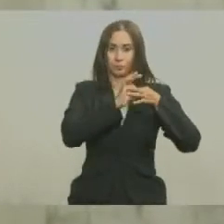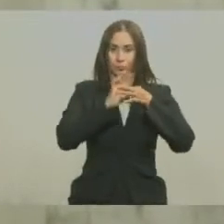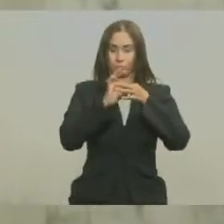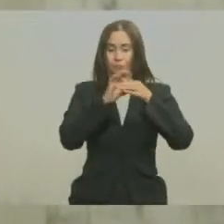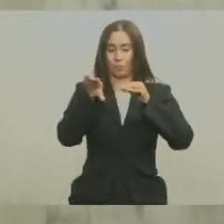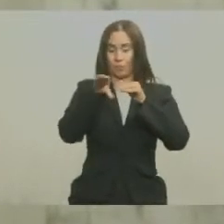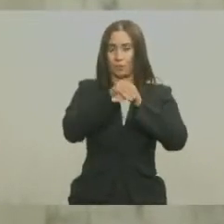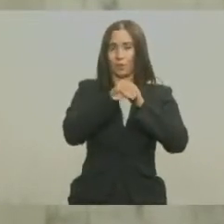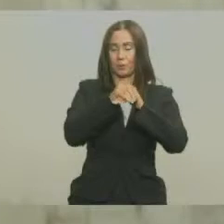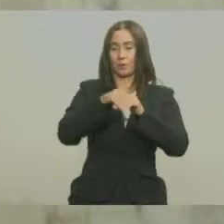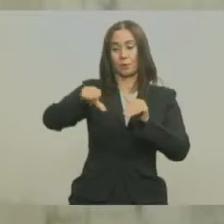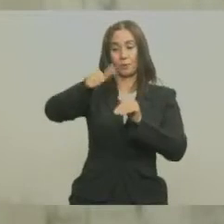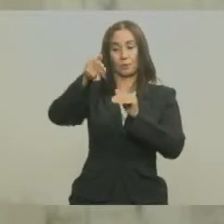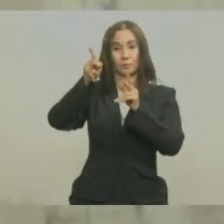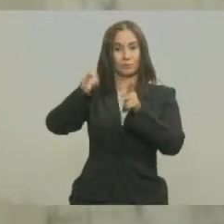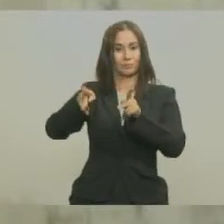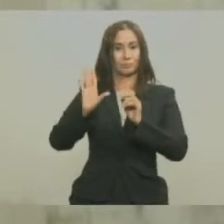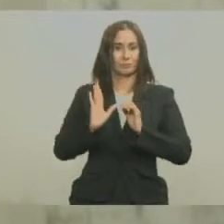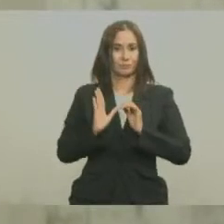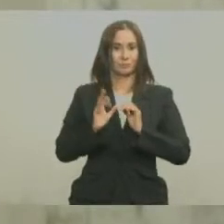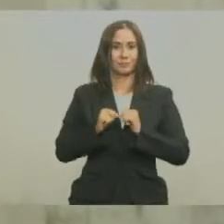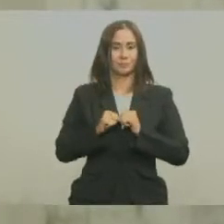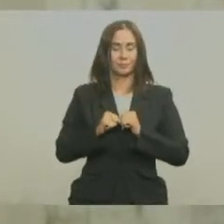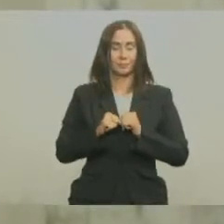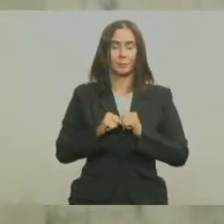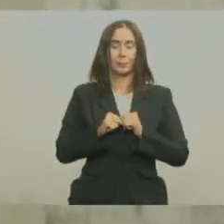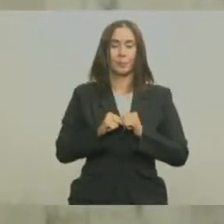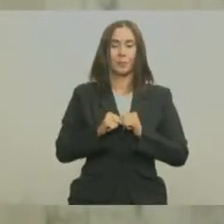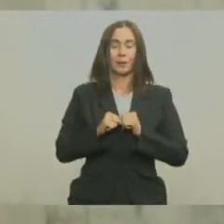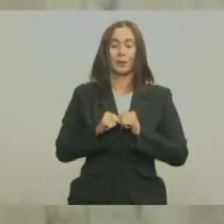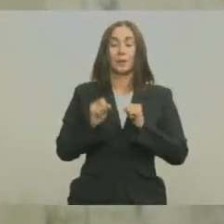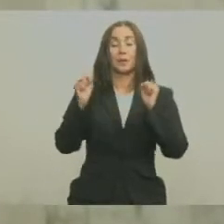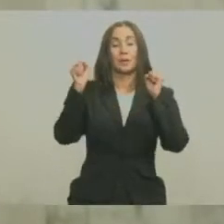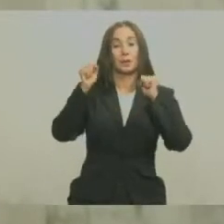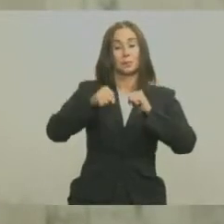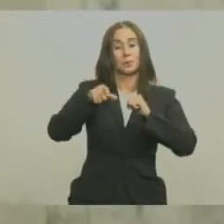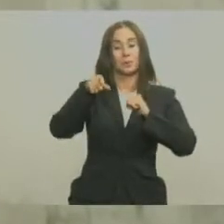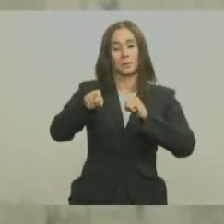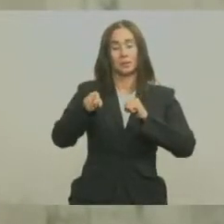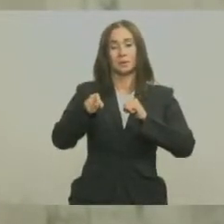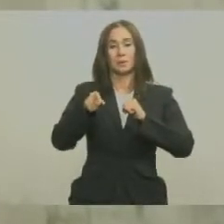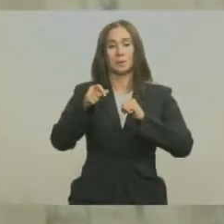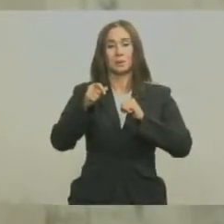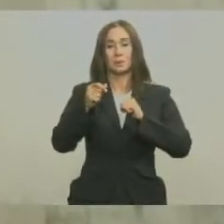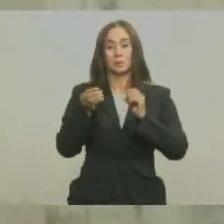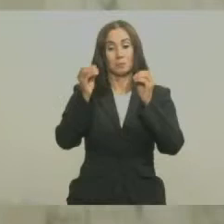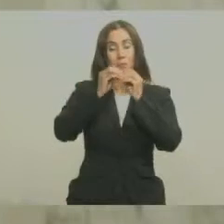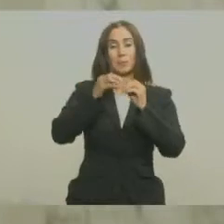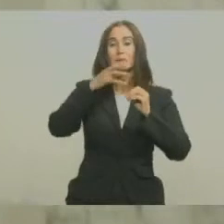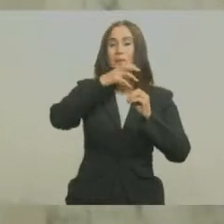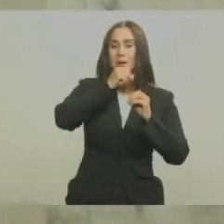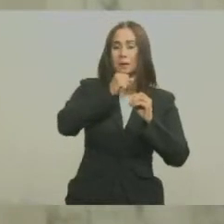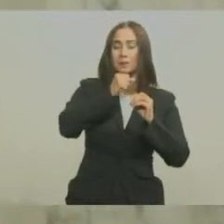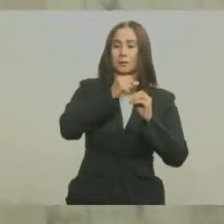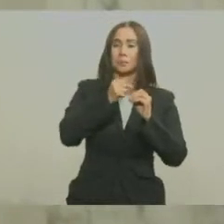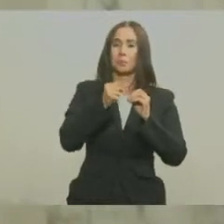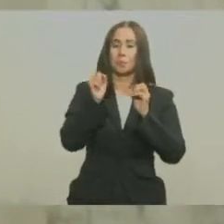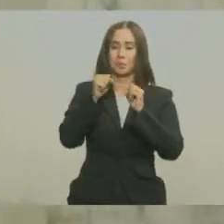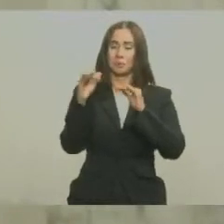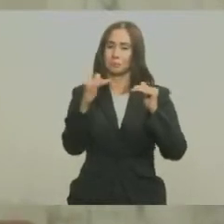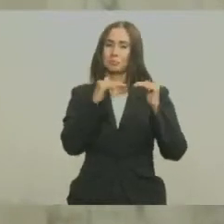de pareja con otra persona, que puede o no ser mayor de edad.